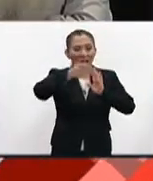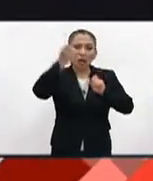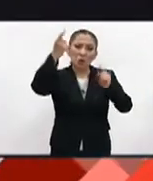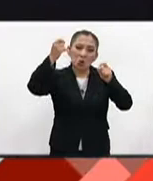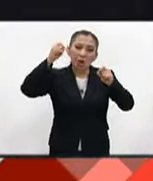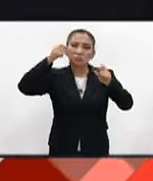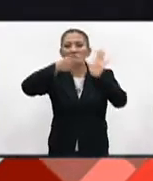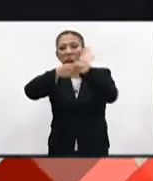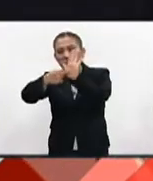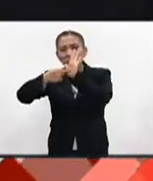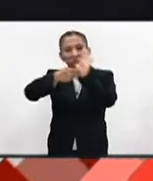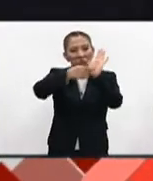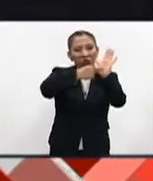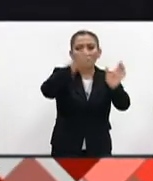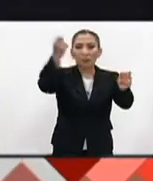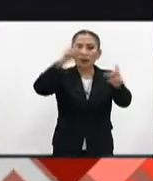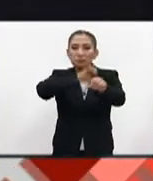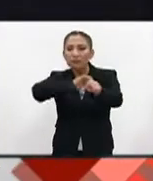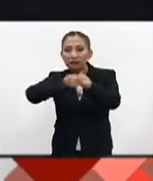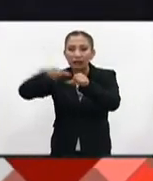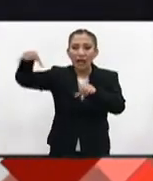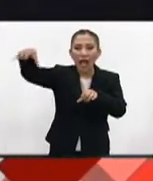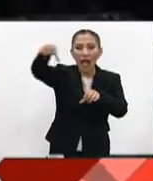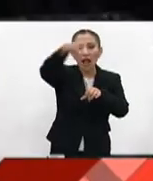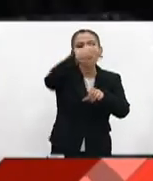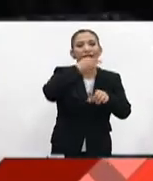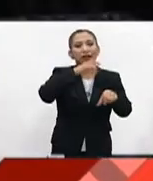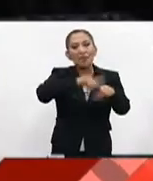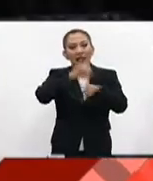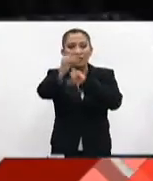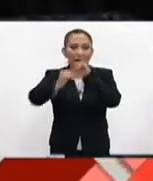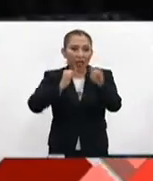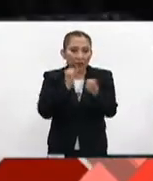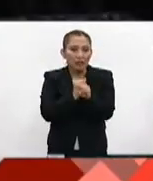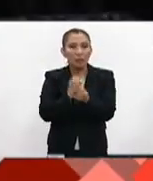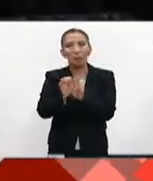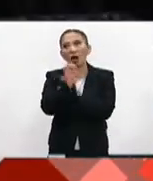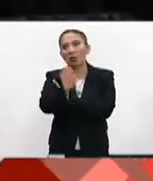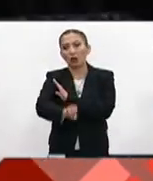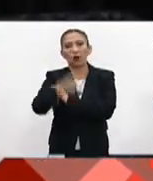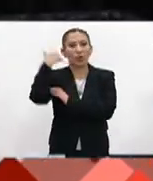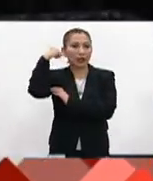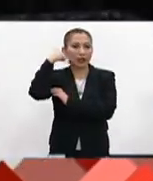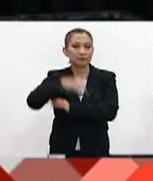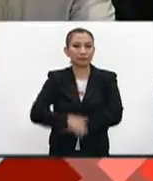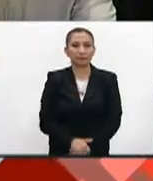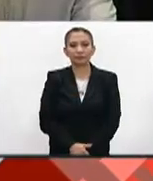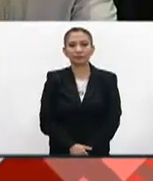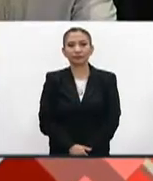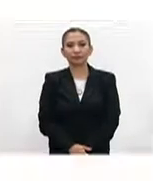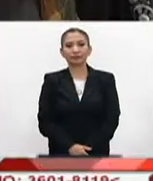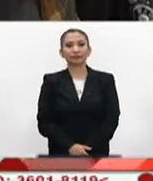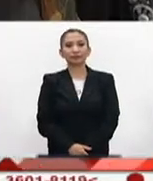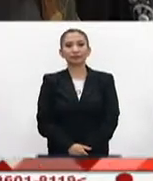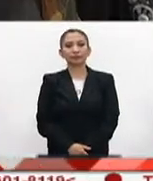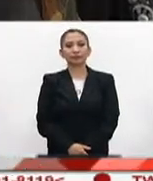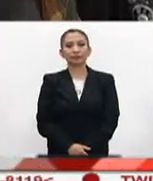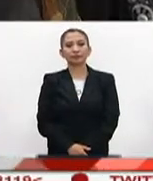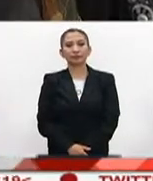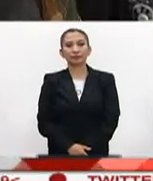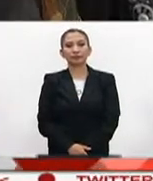cuantas exhibiciones públicas y funciones especiales en festivales internacionales como el de Guadalajara.